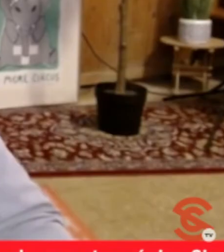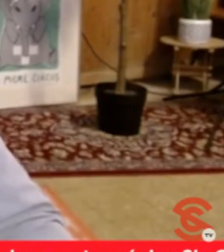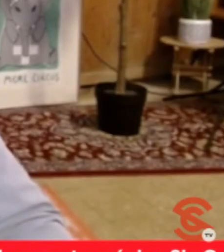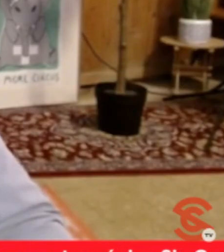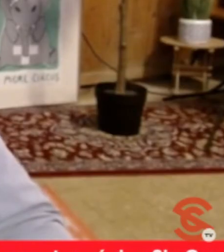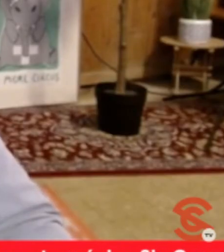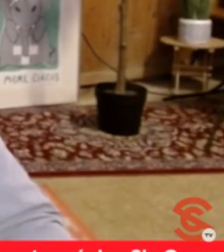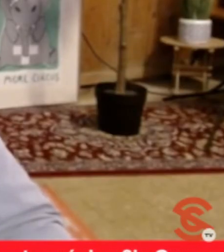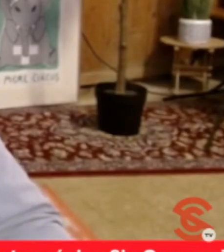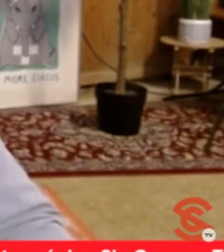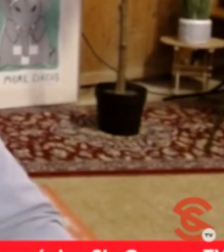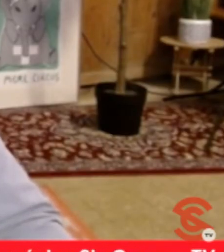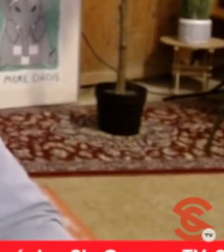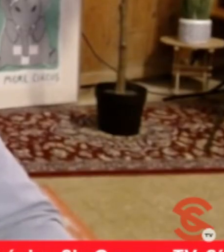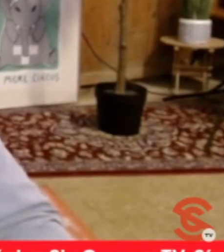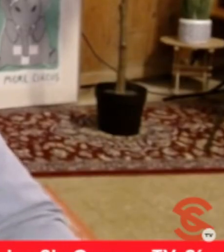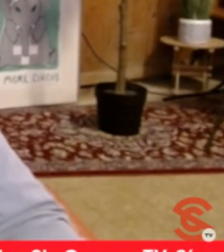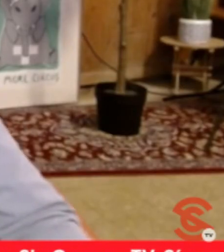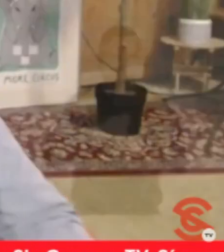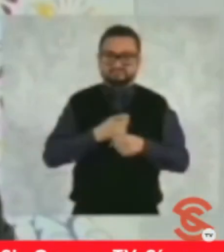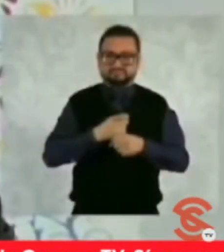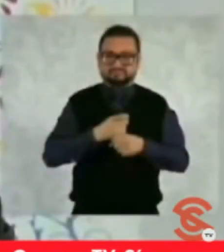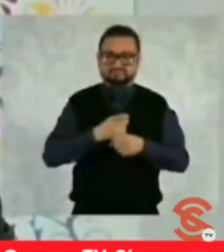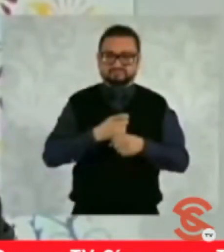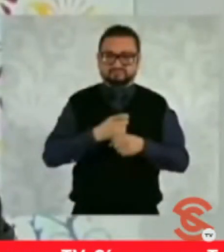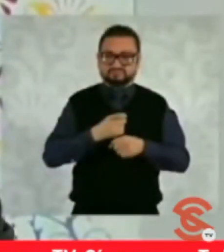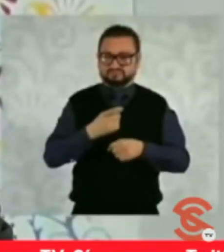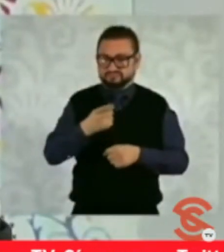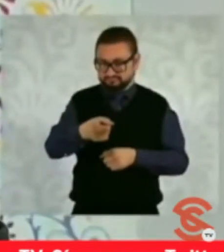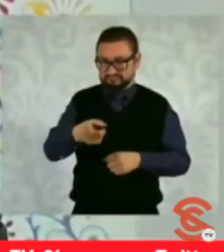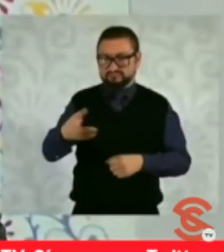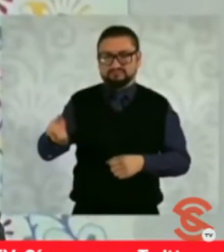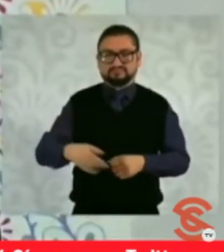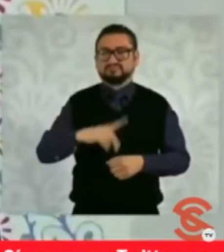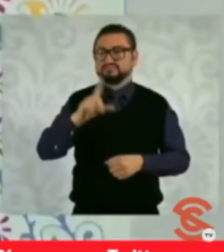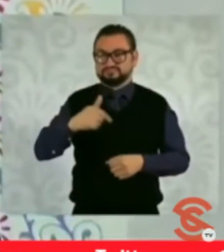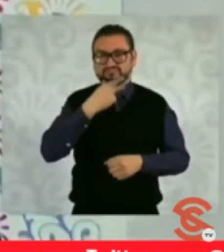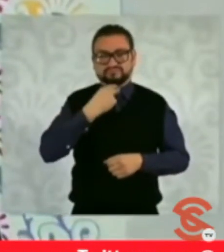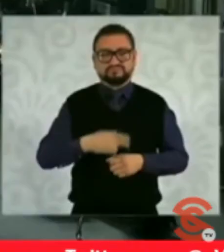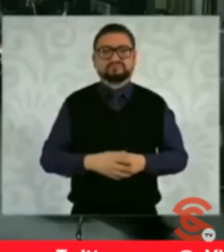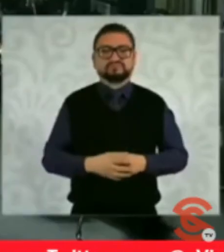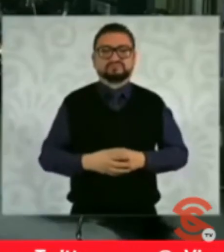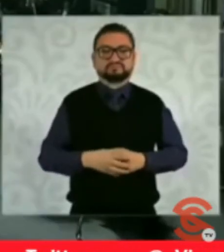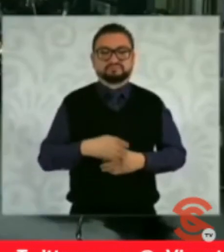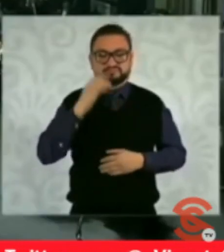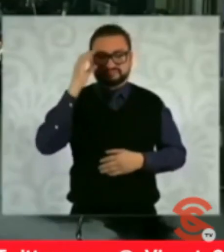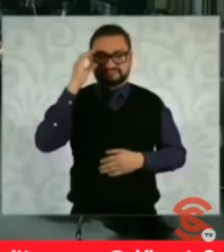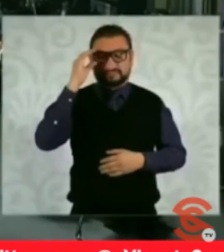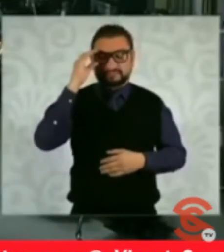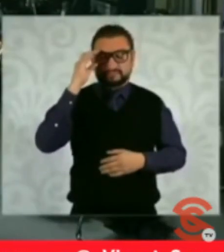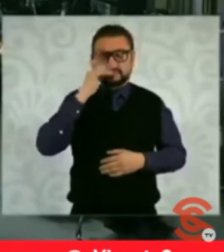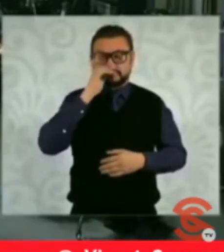Calixto, es neta. Mira nada más. Jairo, vamos.